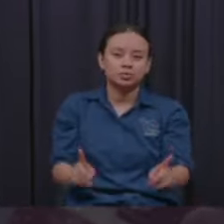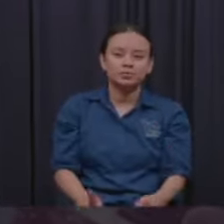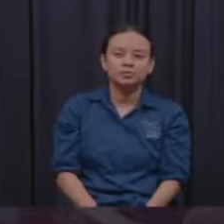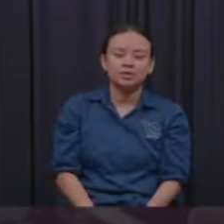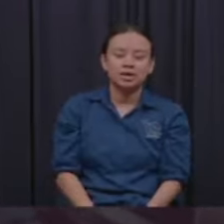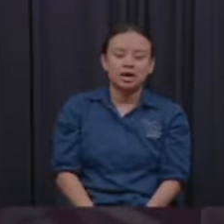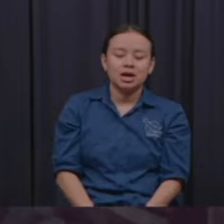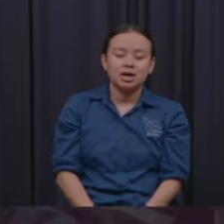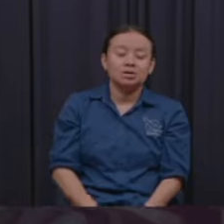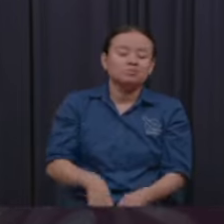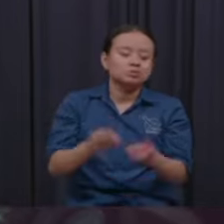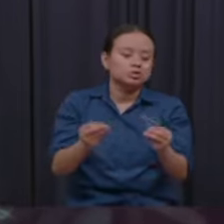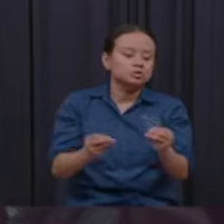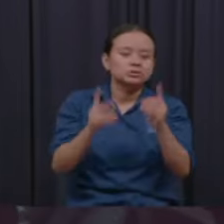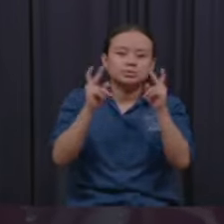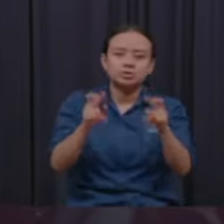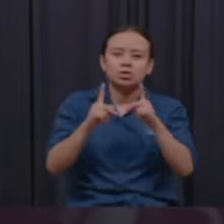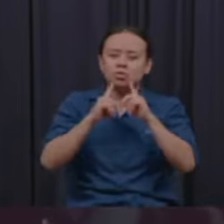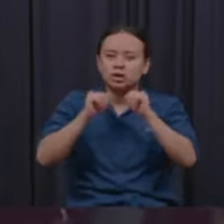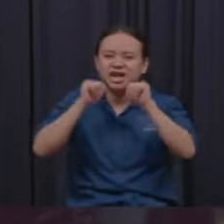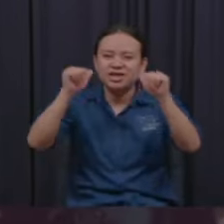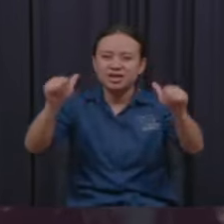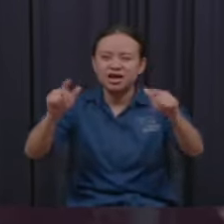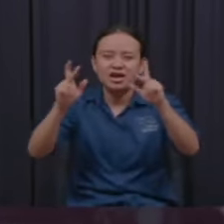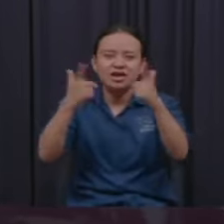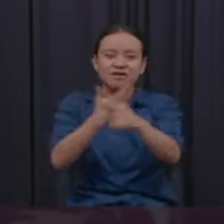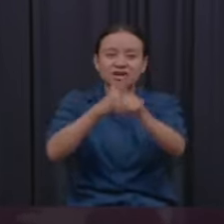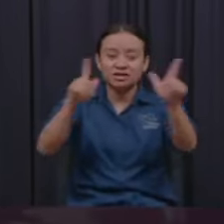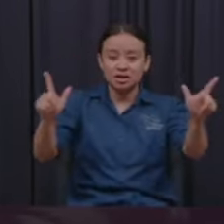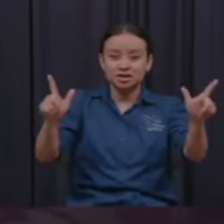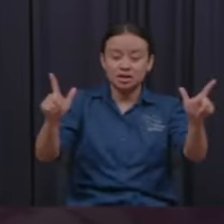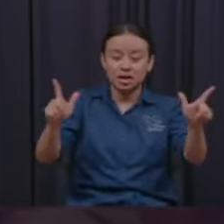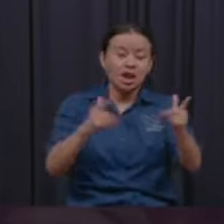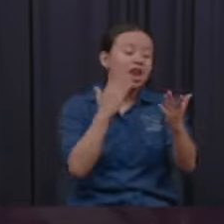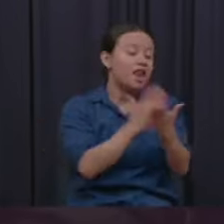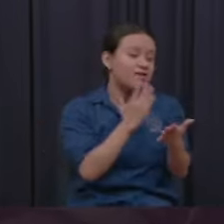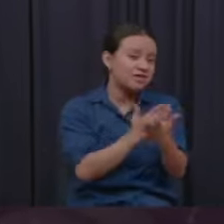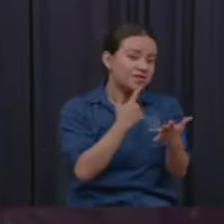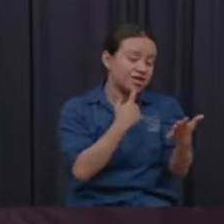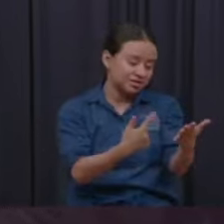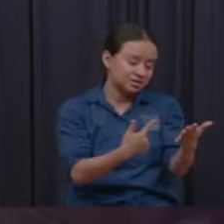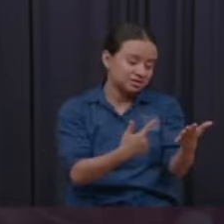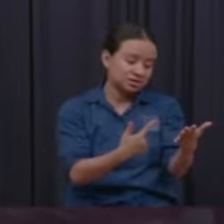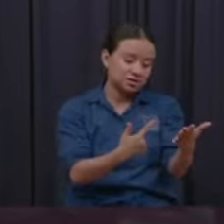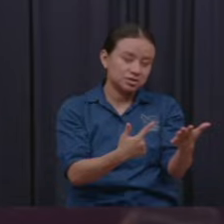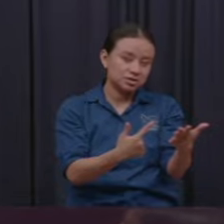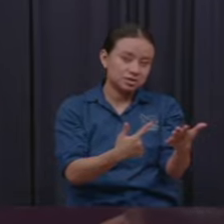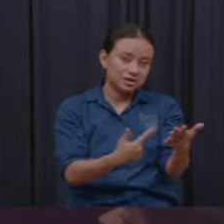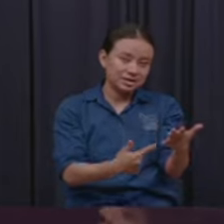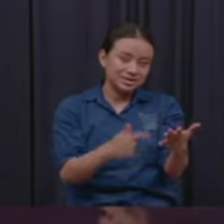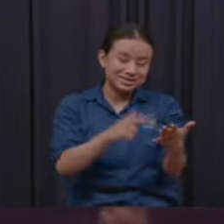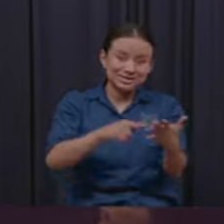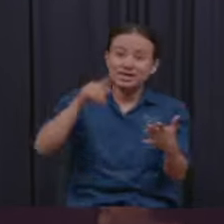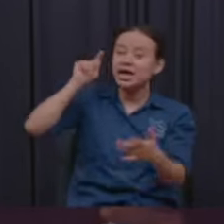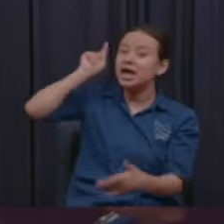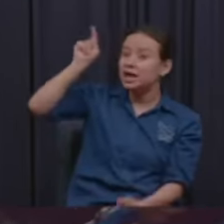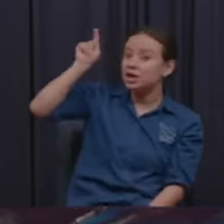el grito, la Biblia dice claramente: si el Hijo os